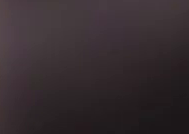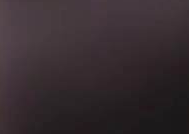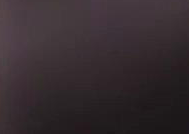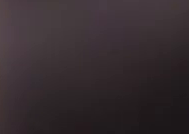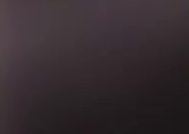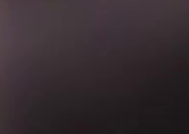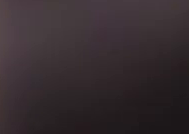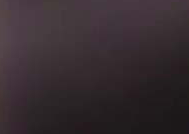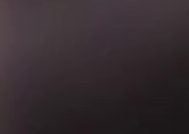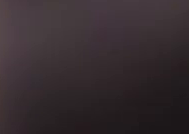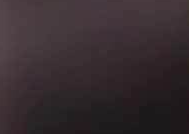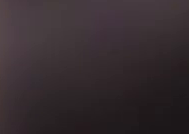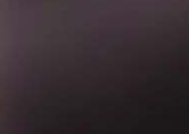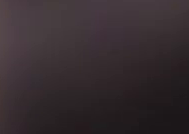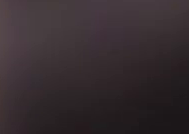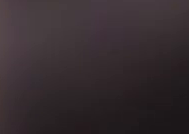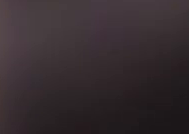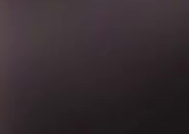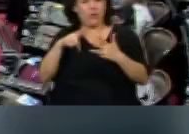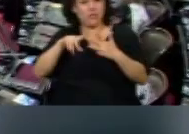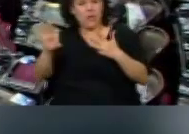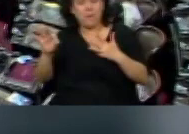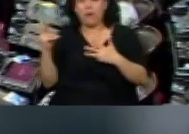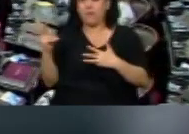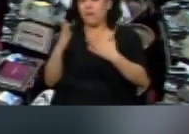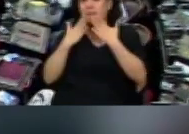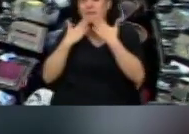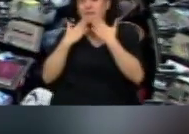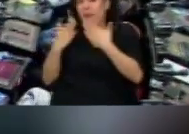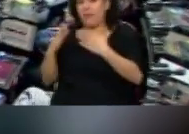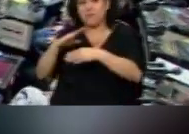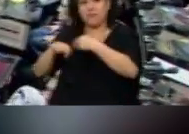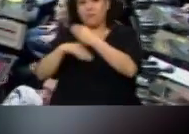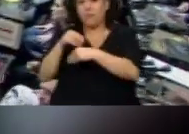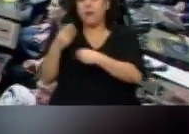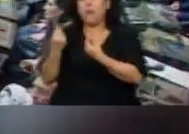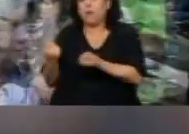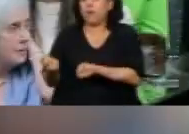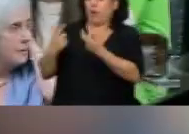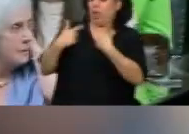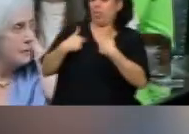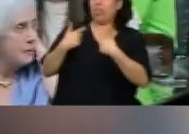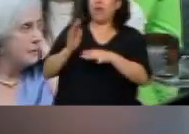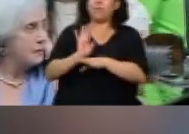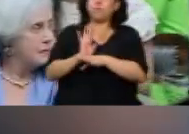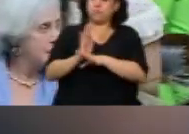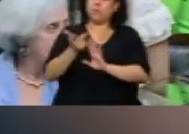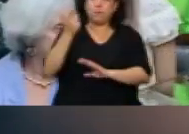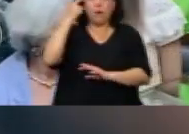del medio, de hacerle más fácil la vida a los argentinos, yo creo que ese es uno de los, creo que